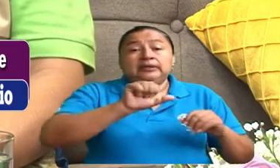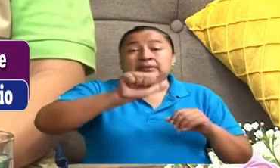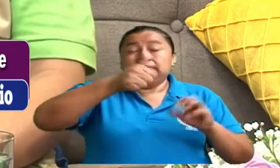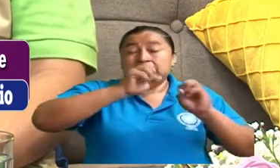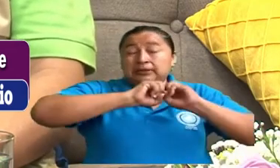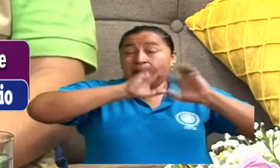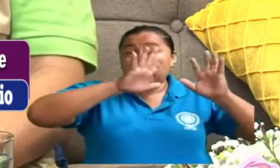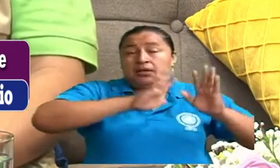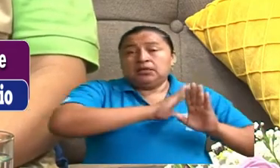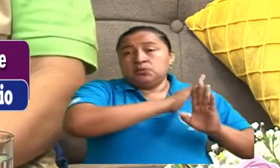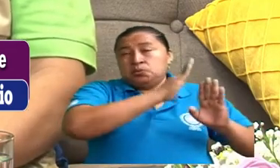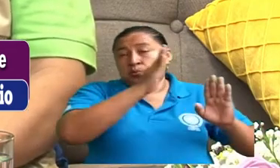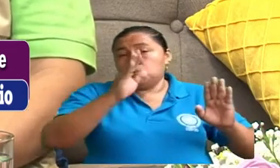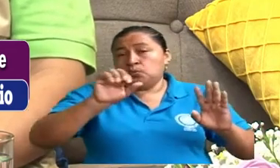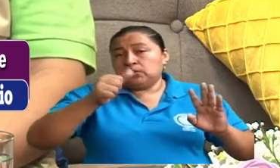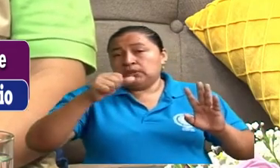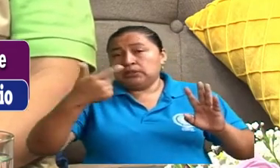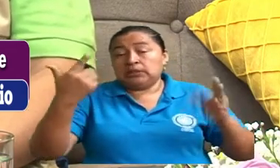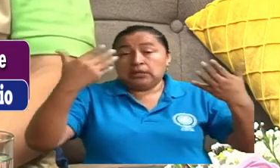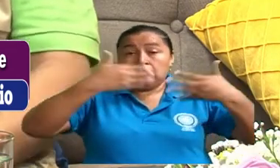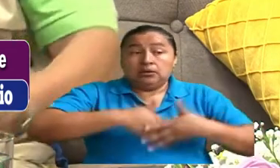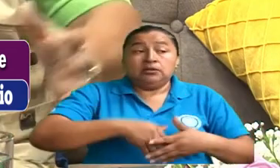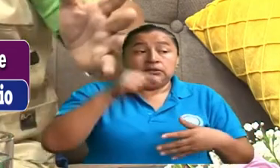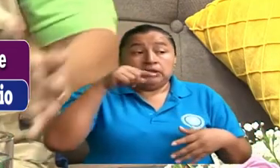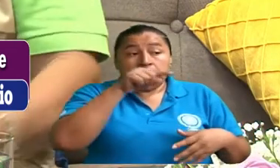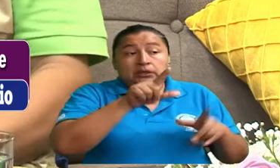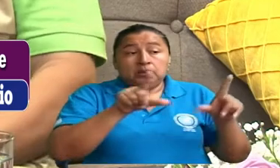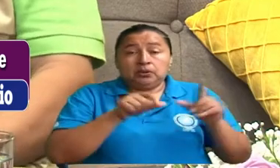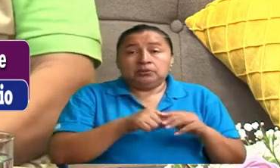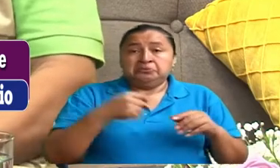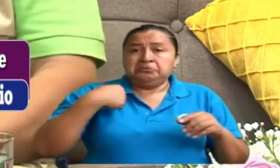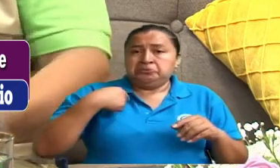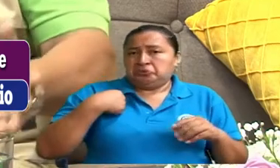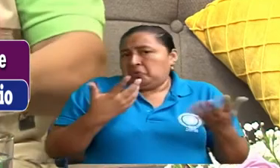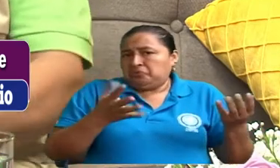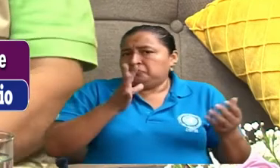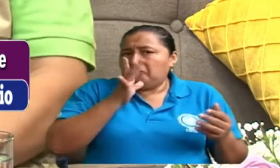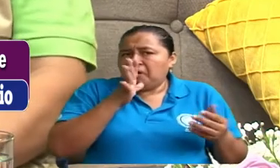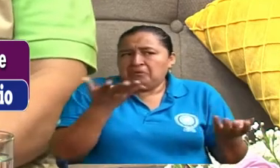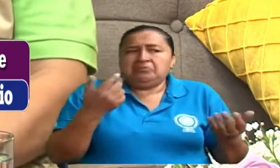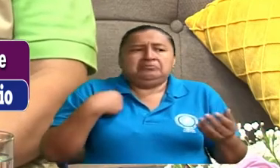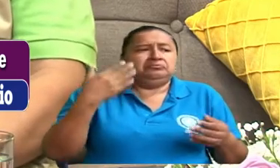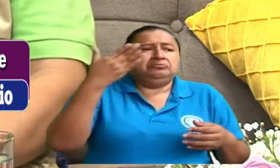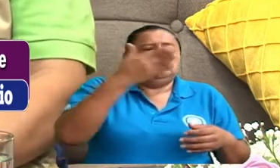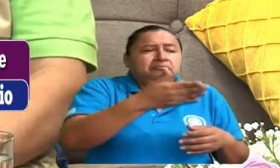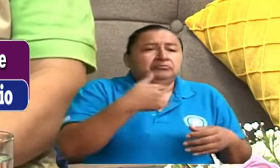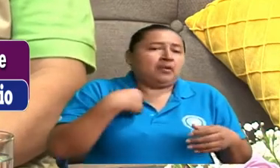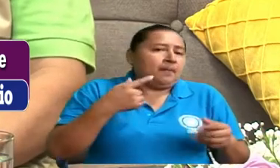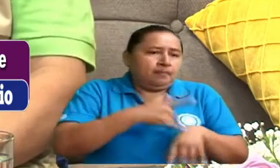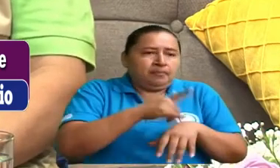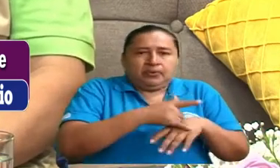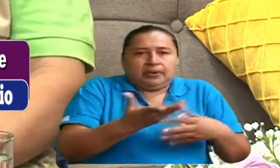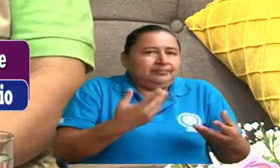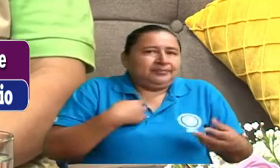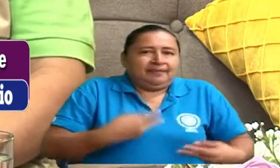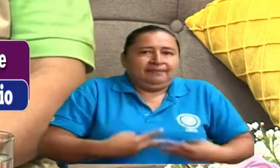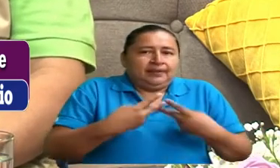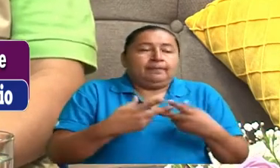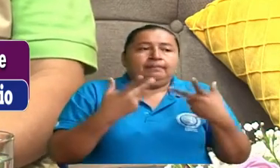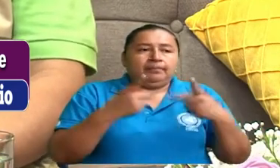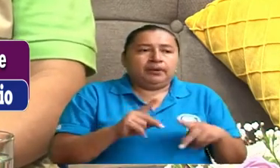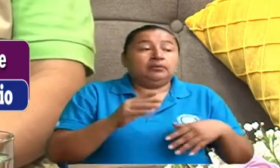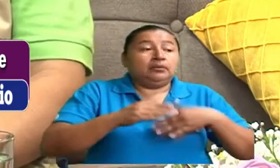hasta las 6, 7 de la noche metido en un vertedero. Yo lo hacía como niño, ¿verdad?, porque ahí por la misma sobrevivencia. Pero sin embargo,